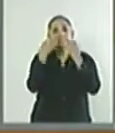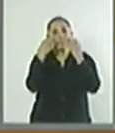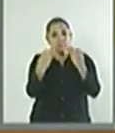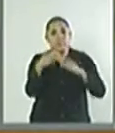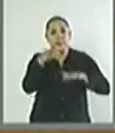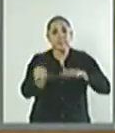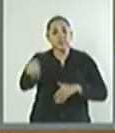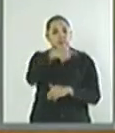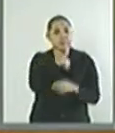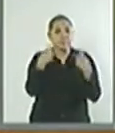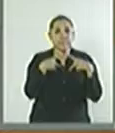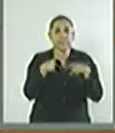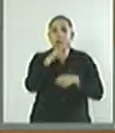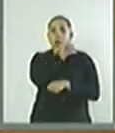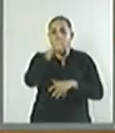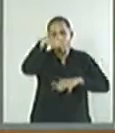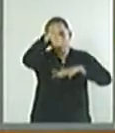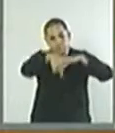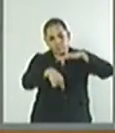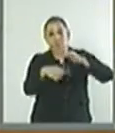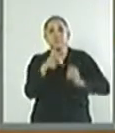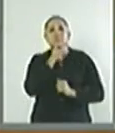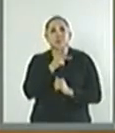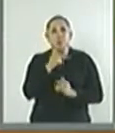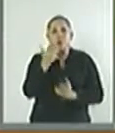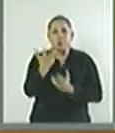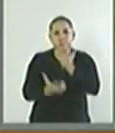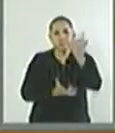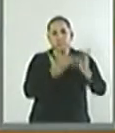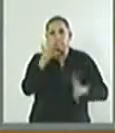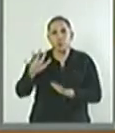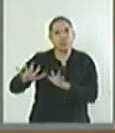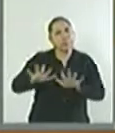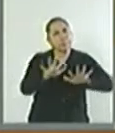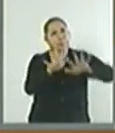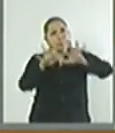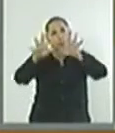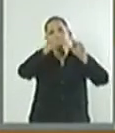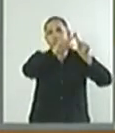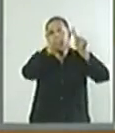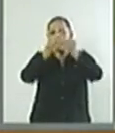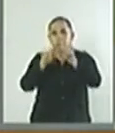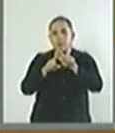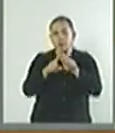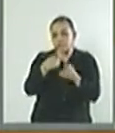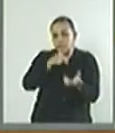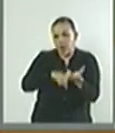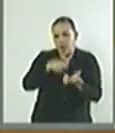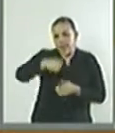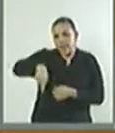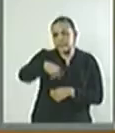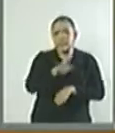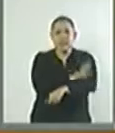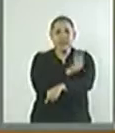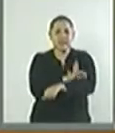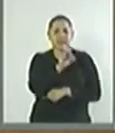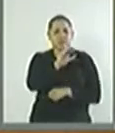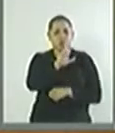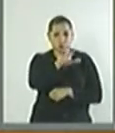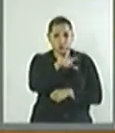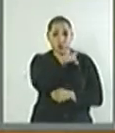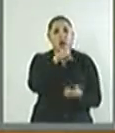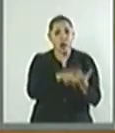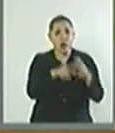combustibles fósiles y la deforestación, incrementan la emisión de gases efecto invernadero, ocasionando la elevación gradual